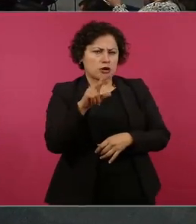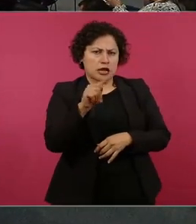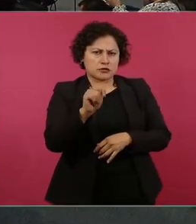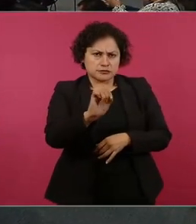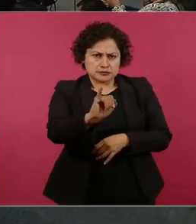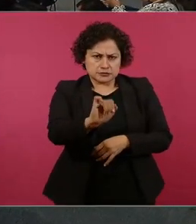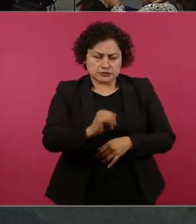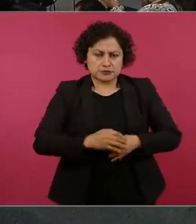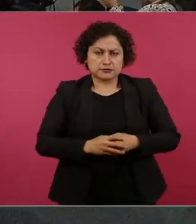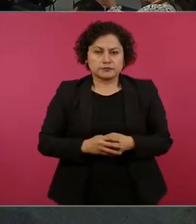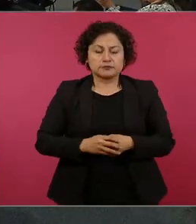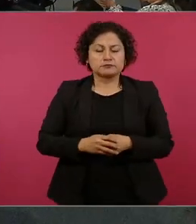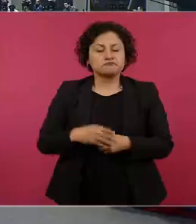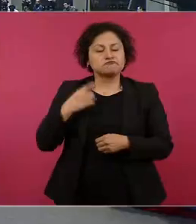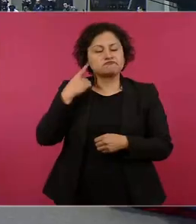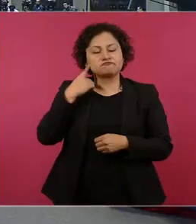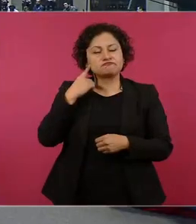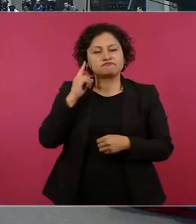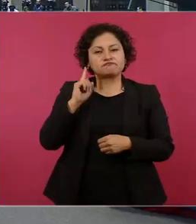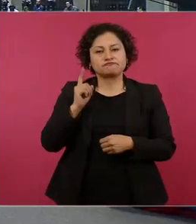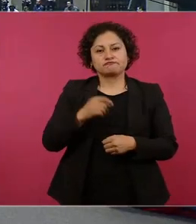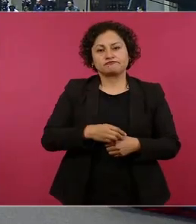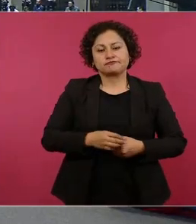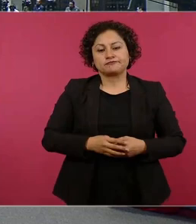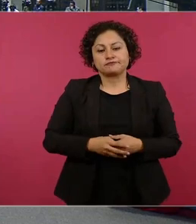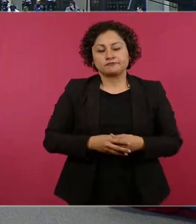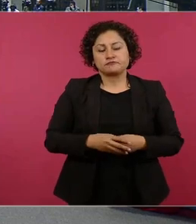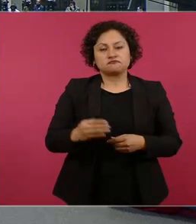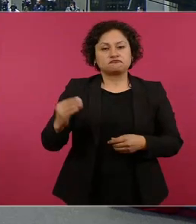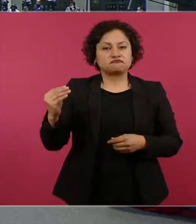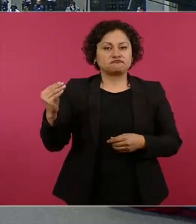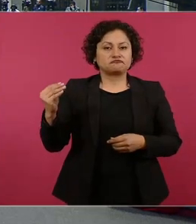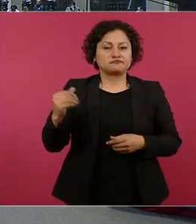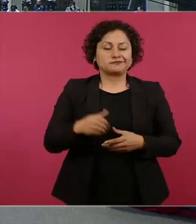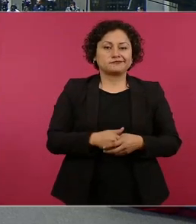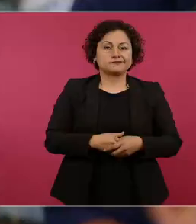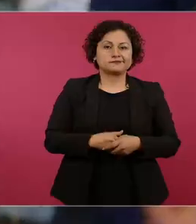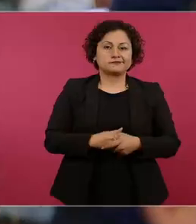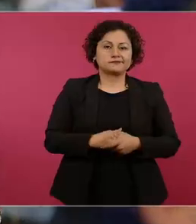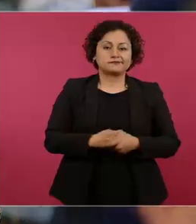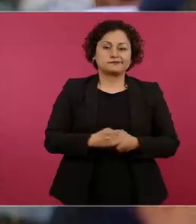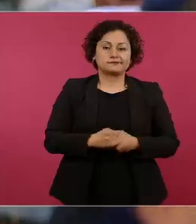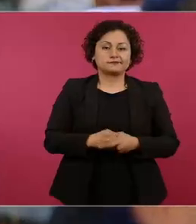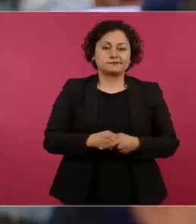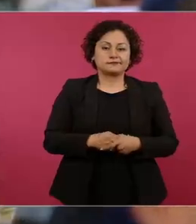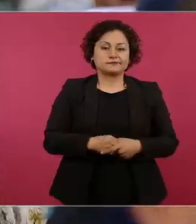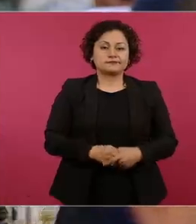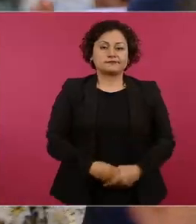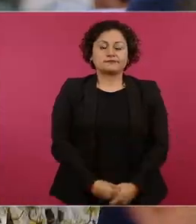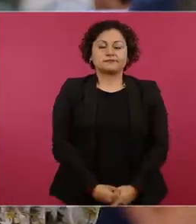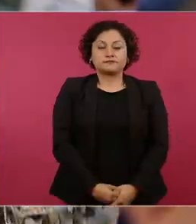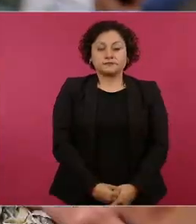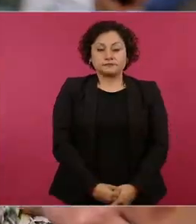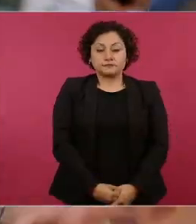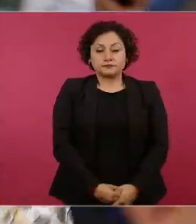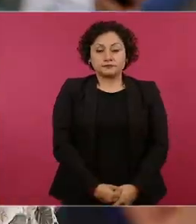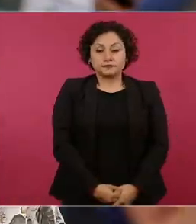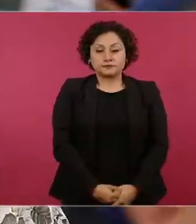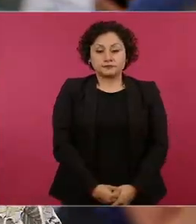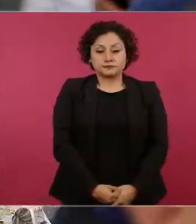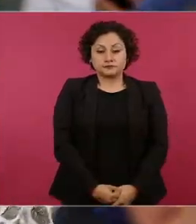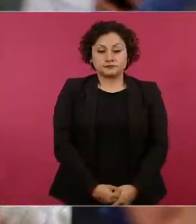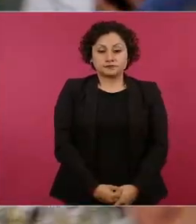que los demás reporteros ya había pasado por ahí pero se siguió al al lugar del miting el otro reportero decidió